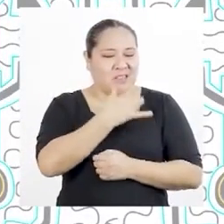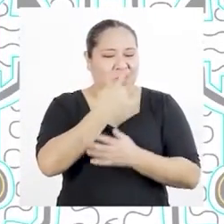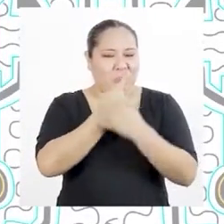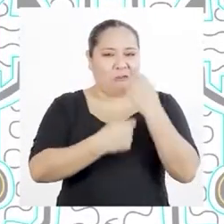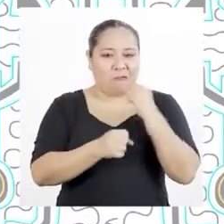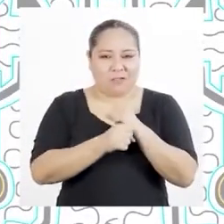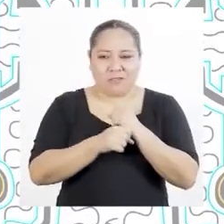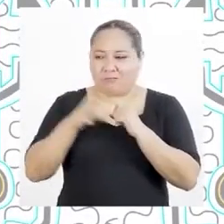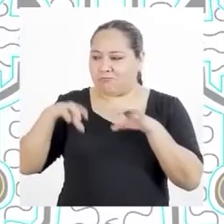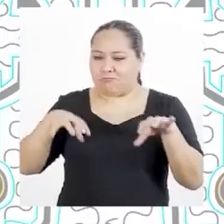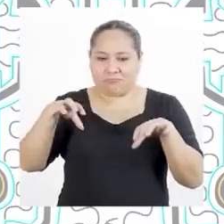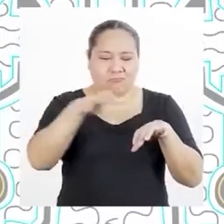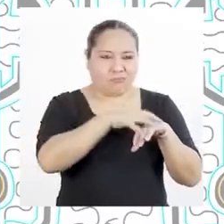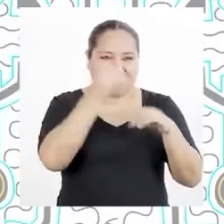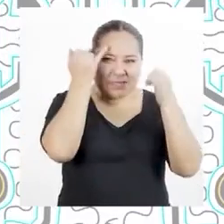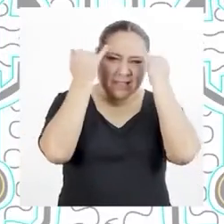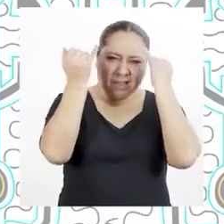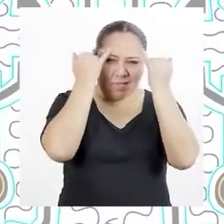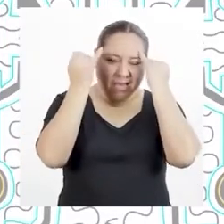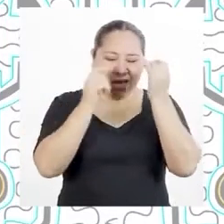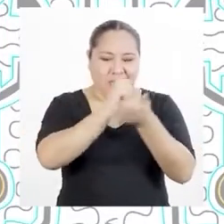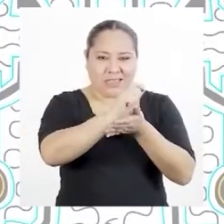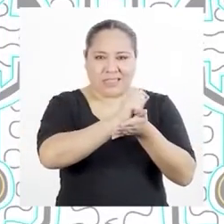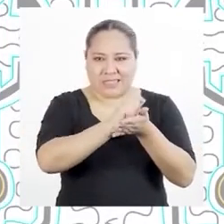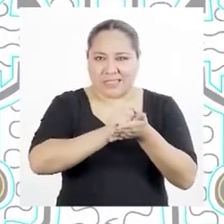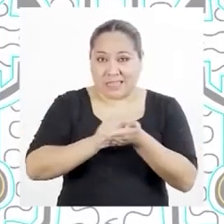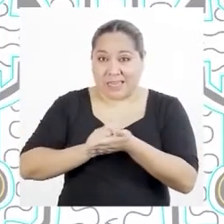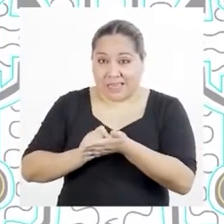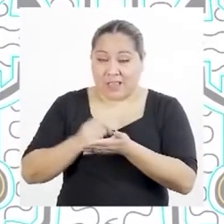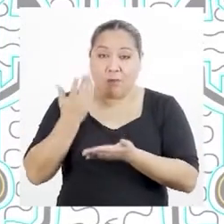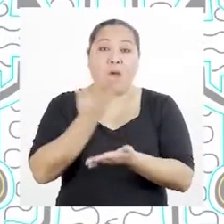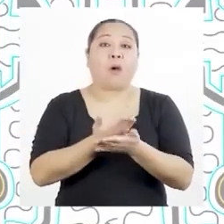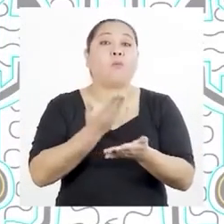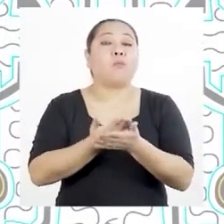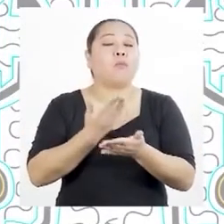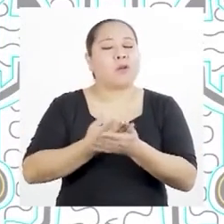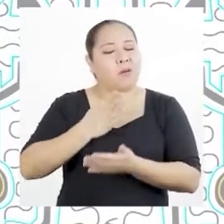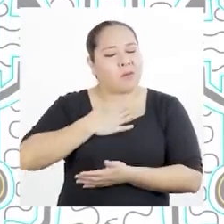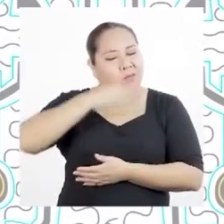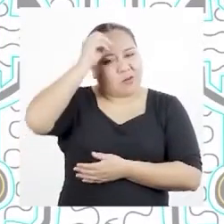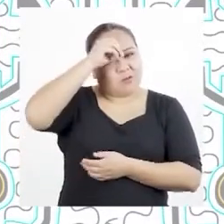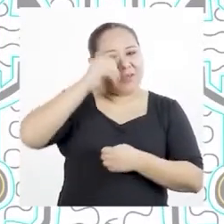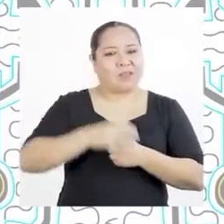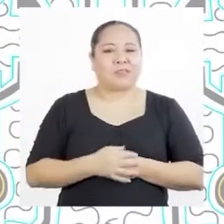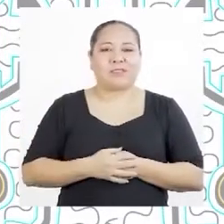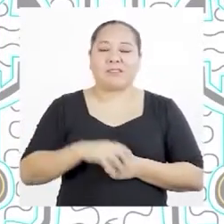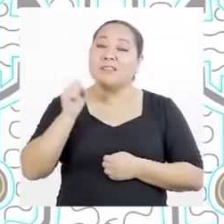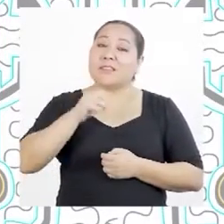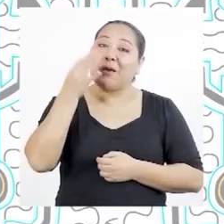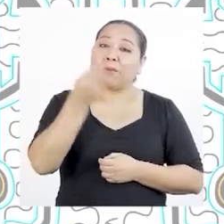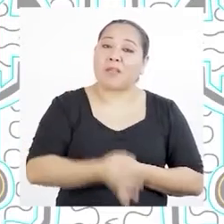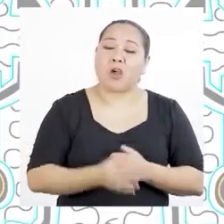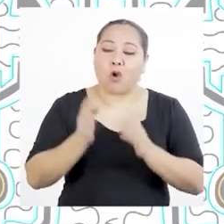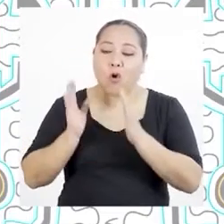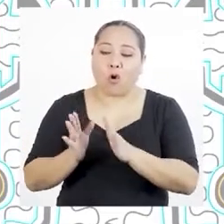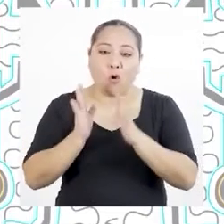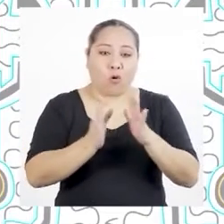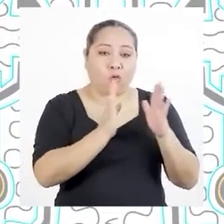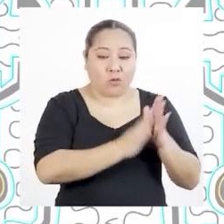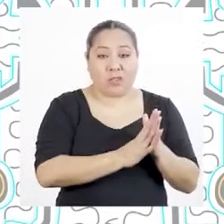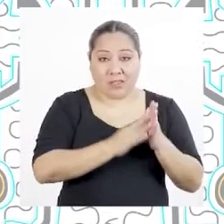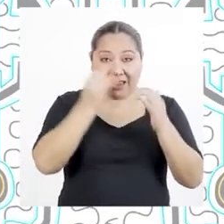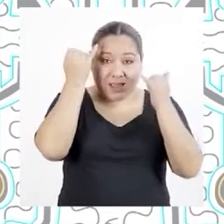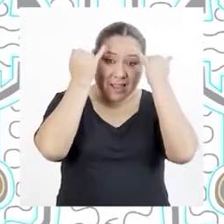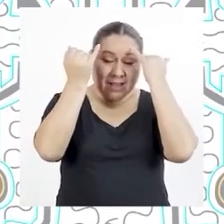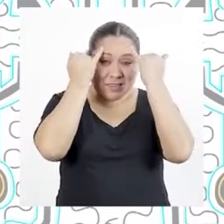tener todos mis argumentos por escrito para sustentar mi opinión. Es cierto, organizar